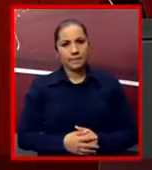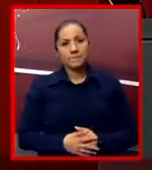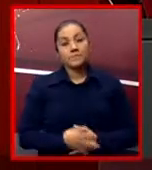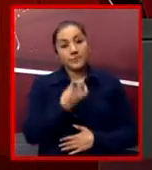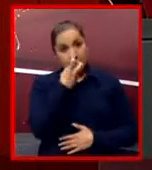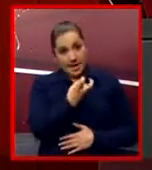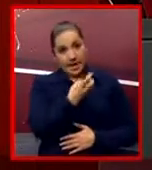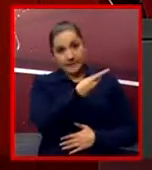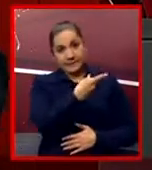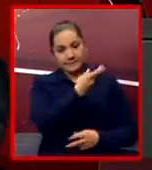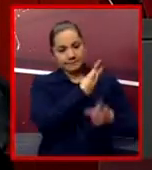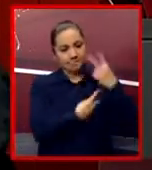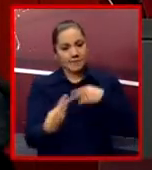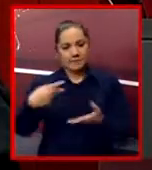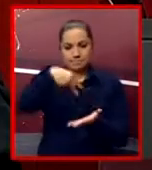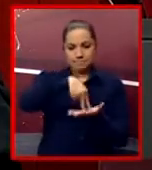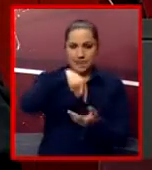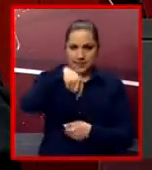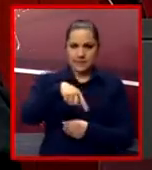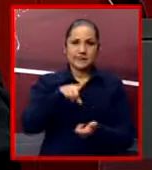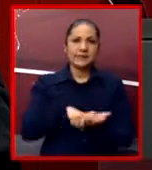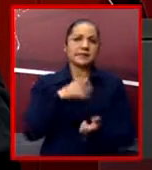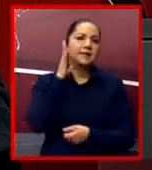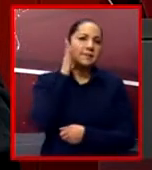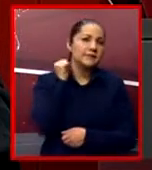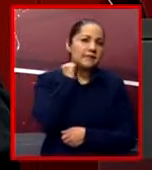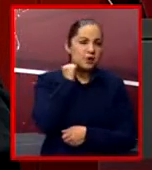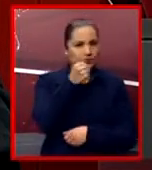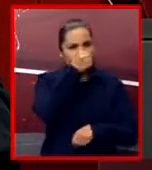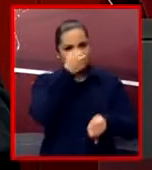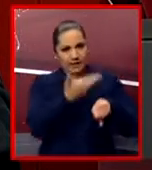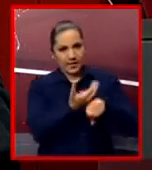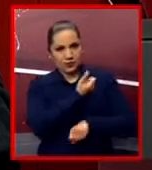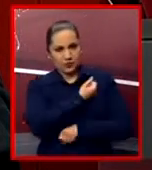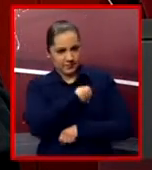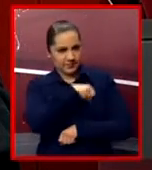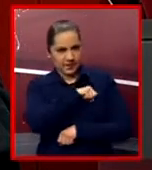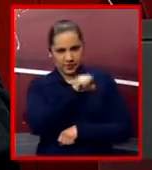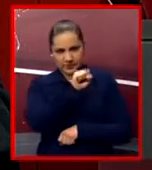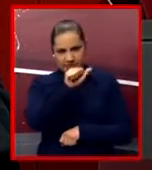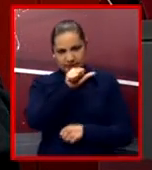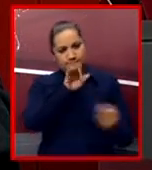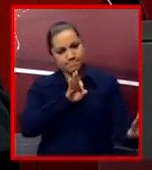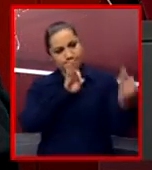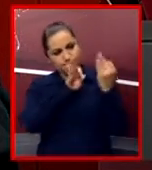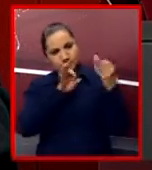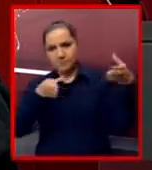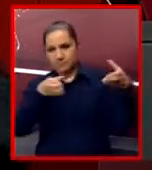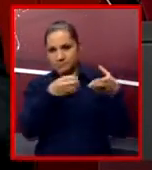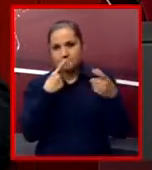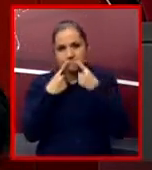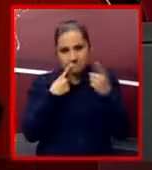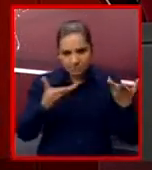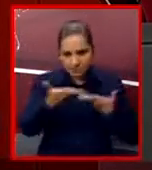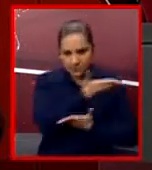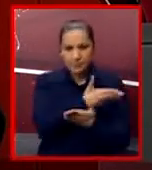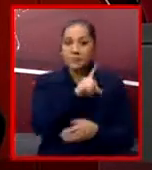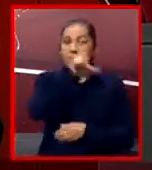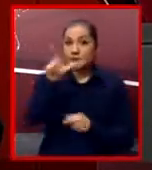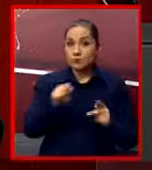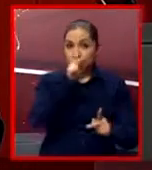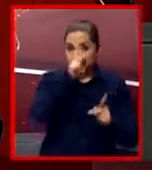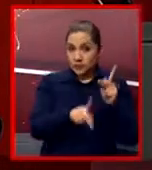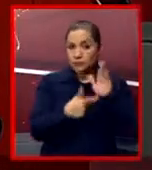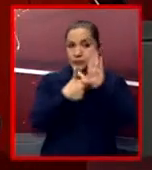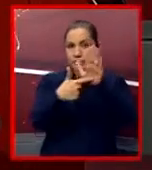se desarrolló esta reunión en el Senado con el secretario de Salud. Al regreso vamos a recordar cómo se vivió la comparecencia con el tema